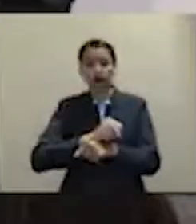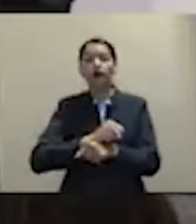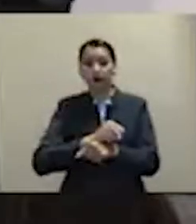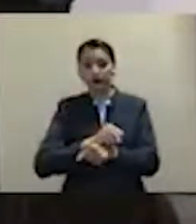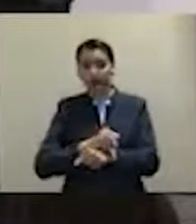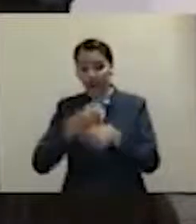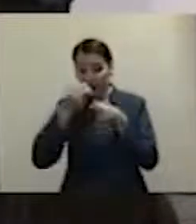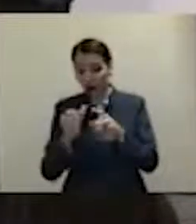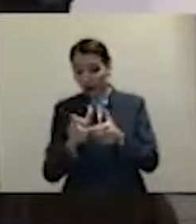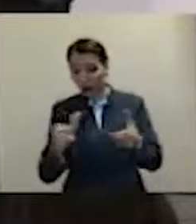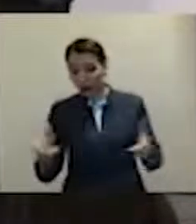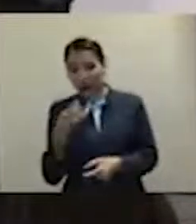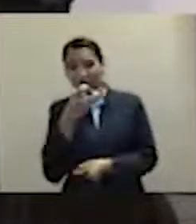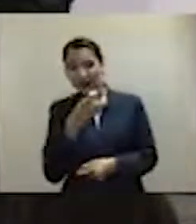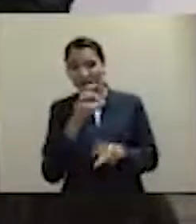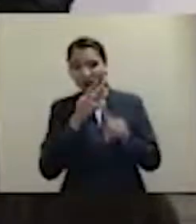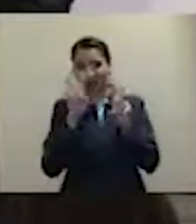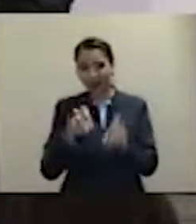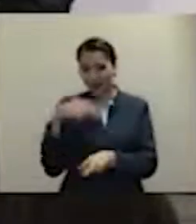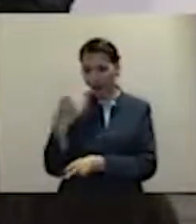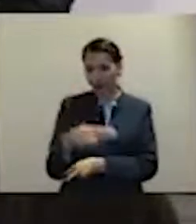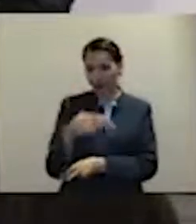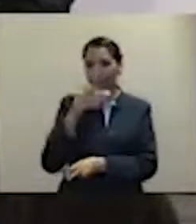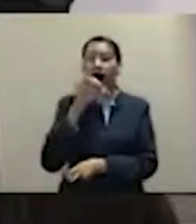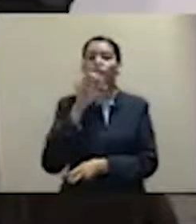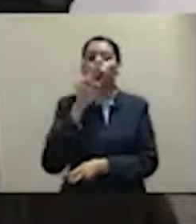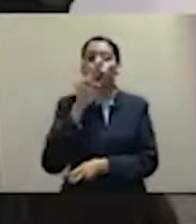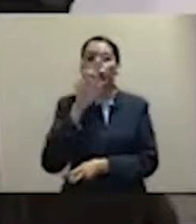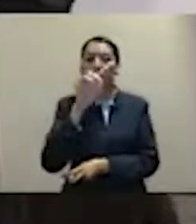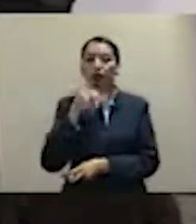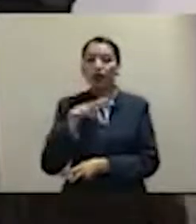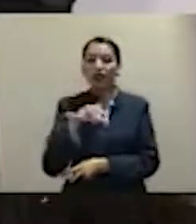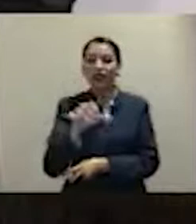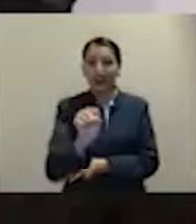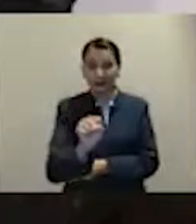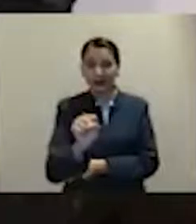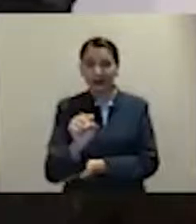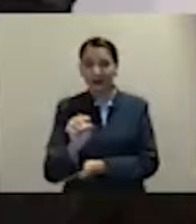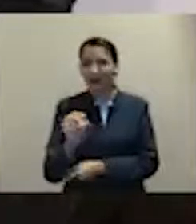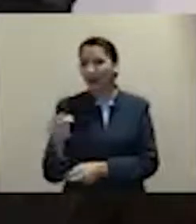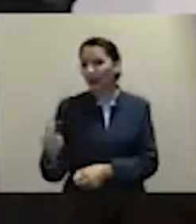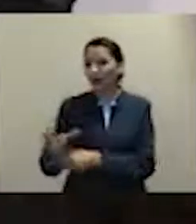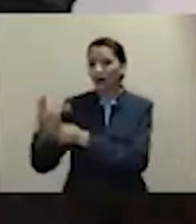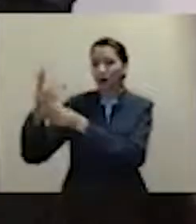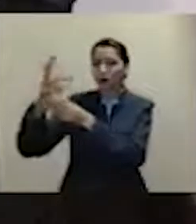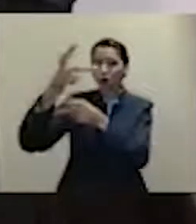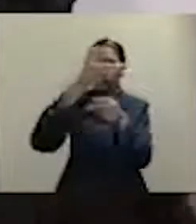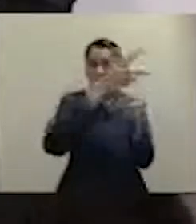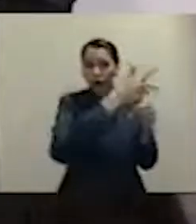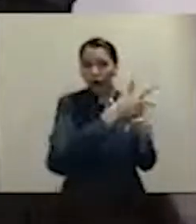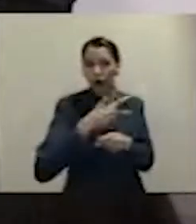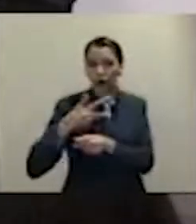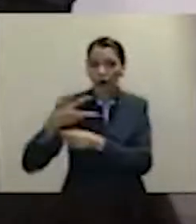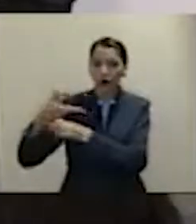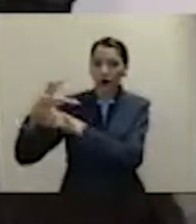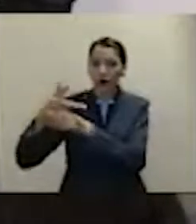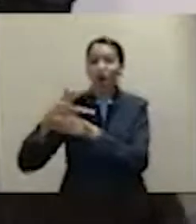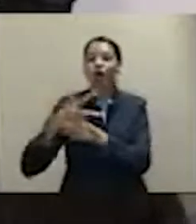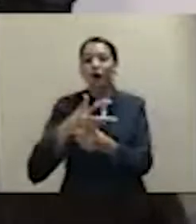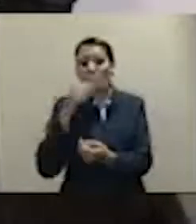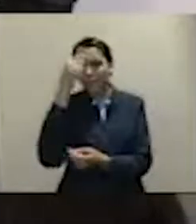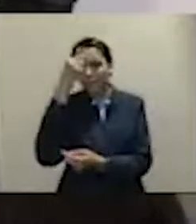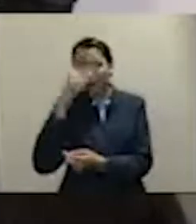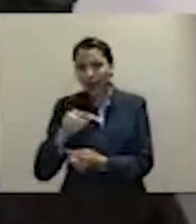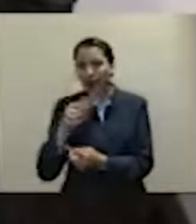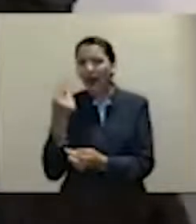también para vigilar a las instituciones de seguridad pública y estamos diseñando una estrategia precisamente contra los